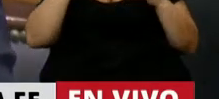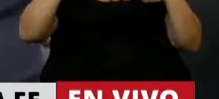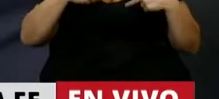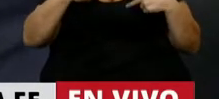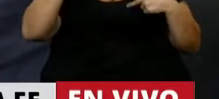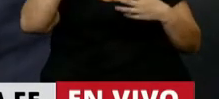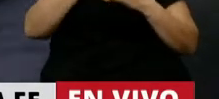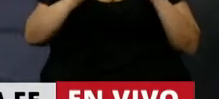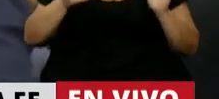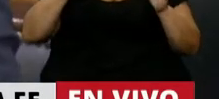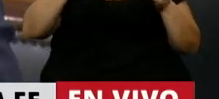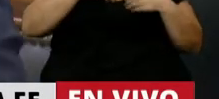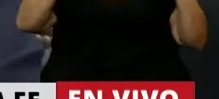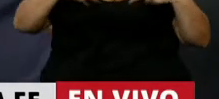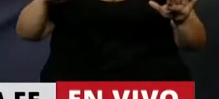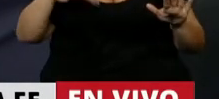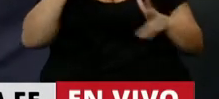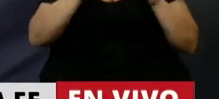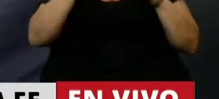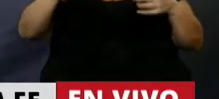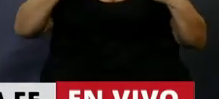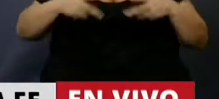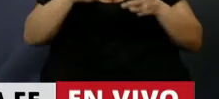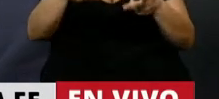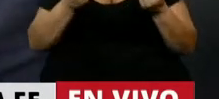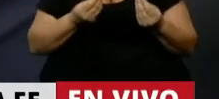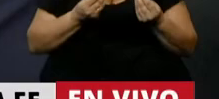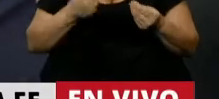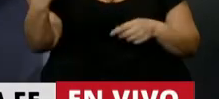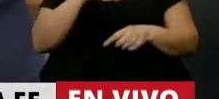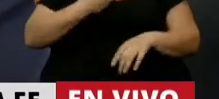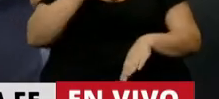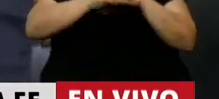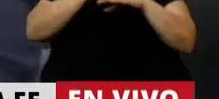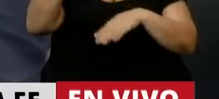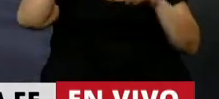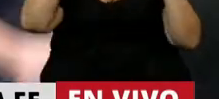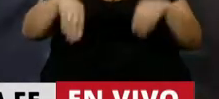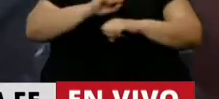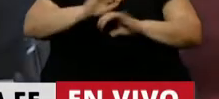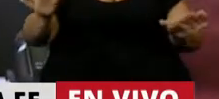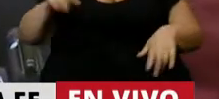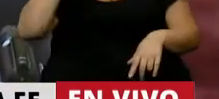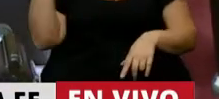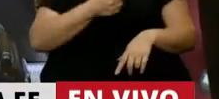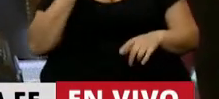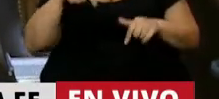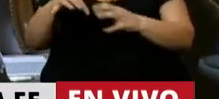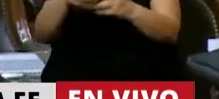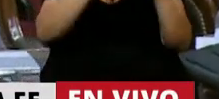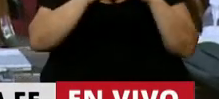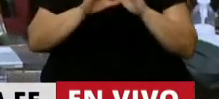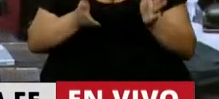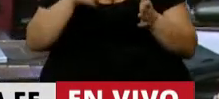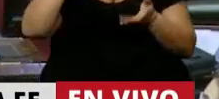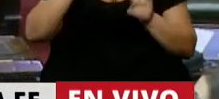la buena fe y desde la humildad que decíamos al principio, haciéndonos cargo del fracaso de todos en este debate